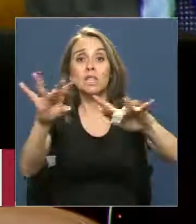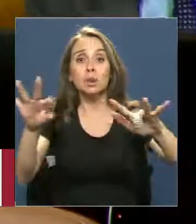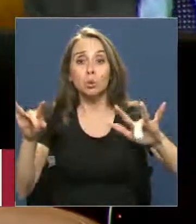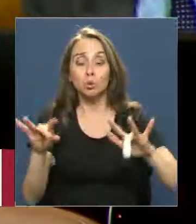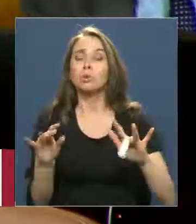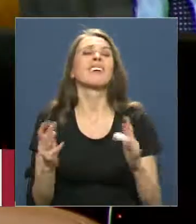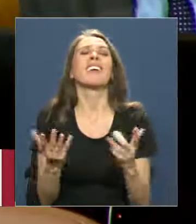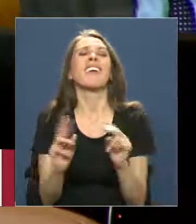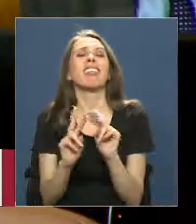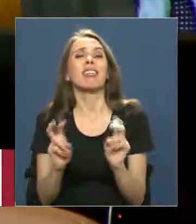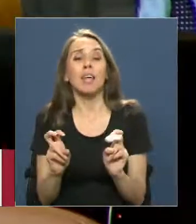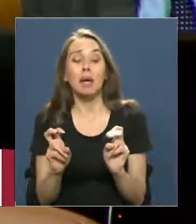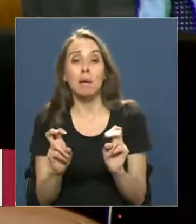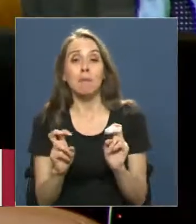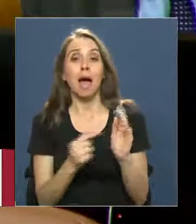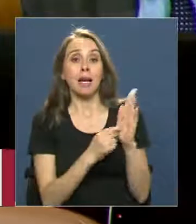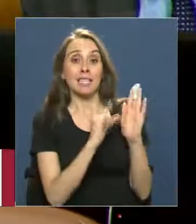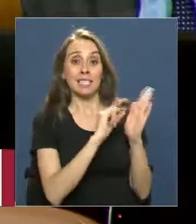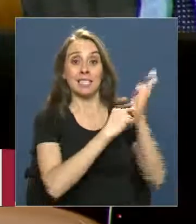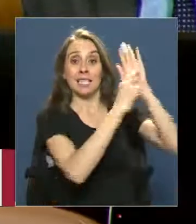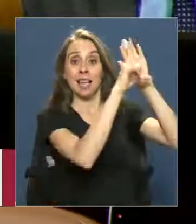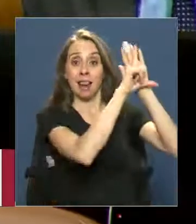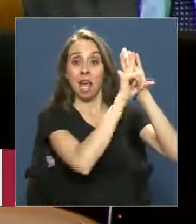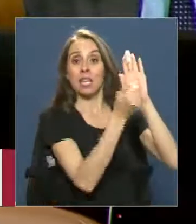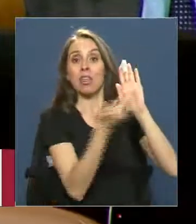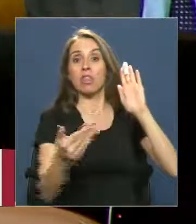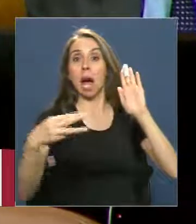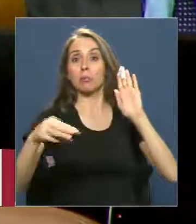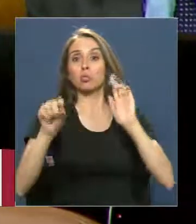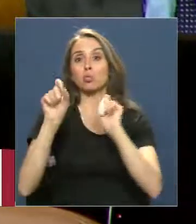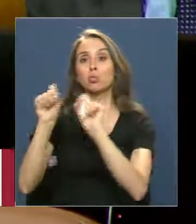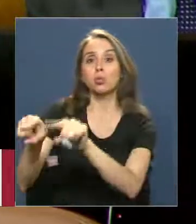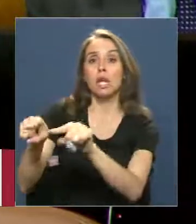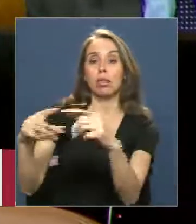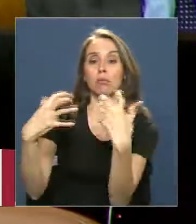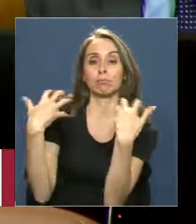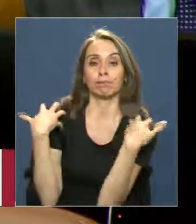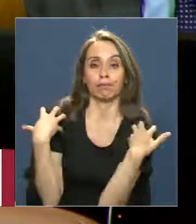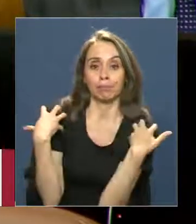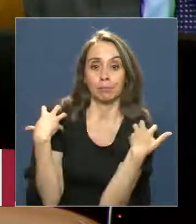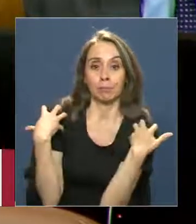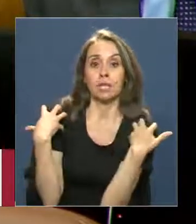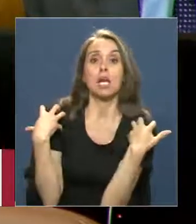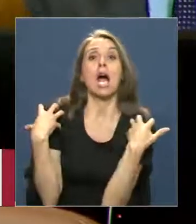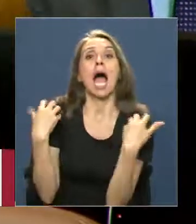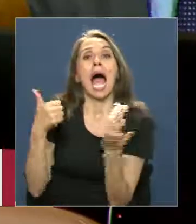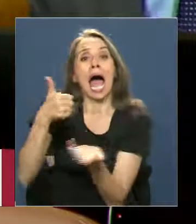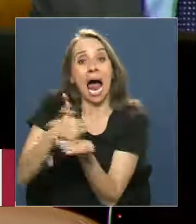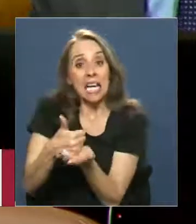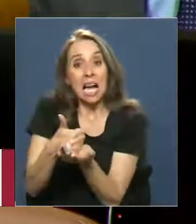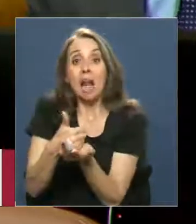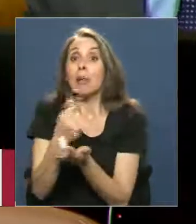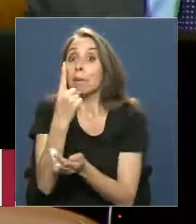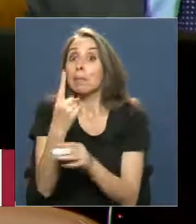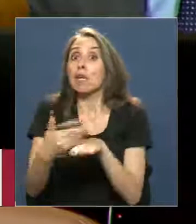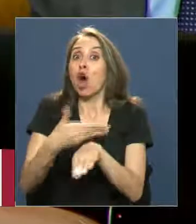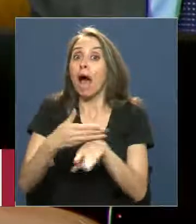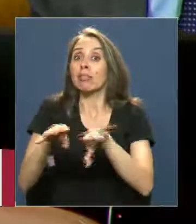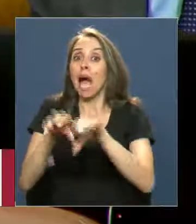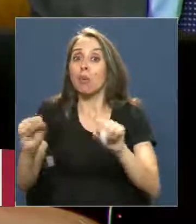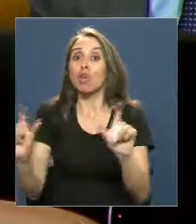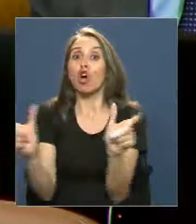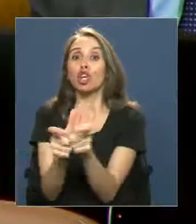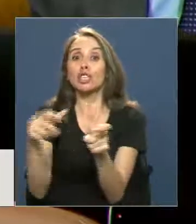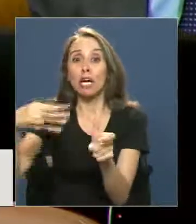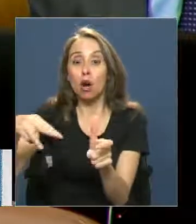con dotar a los municipios, ¿cierto?, la facultad para que con el alcalde, con acuerdo al consejo, pueda posponer el